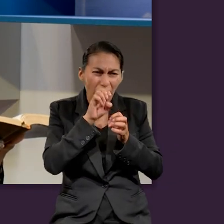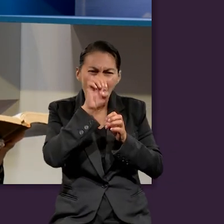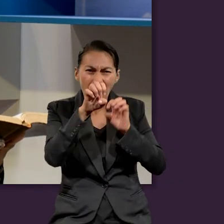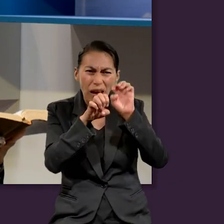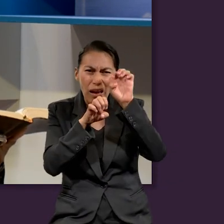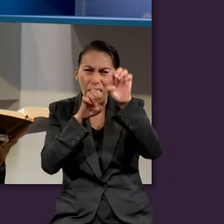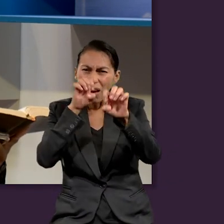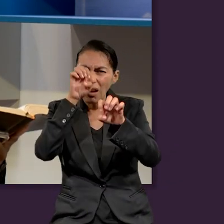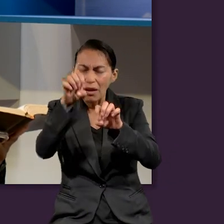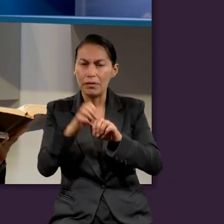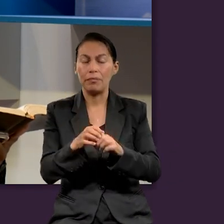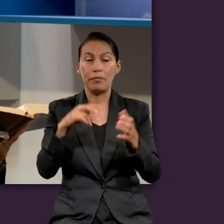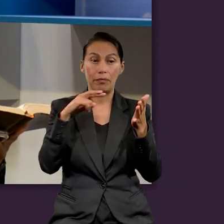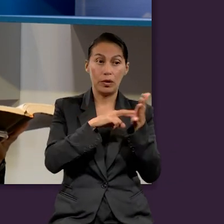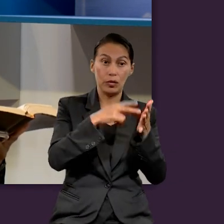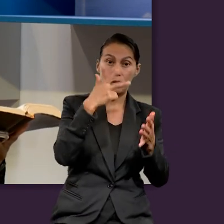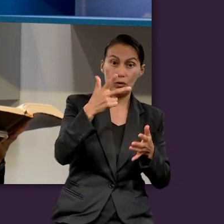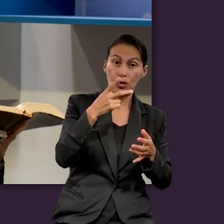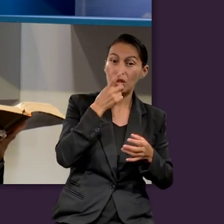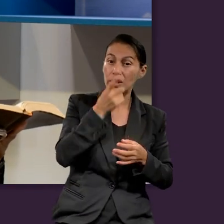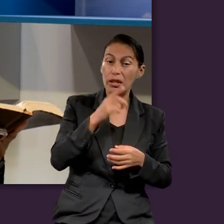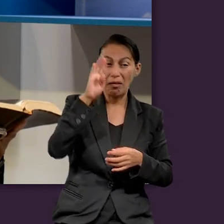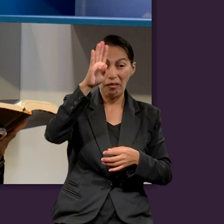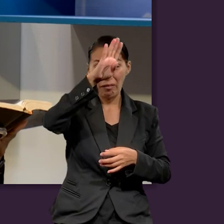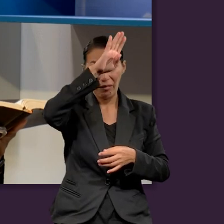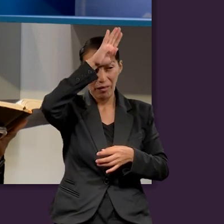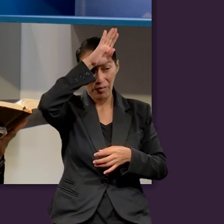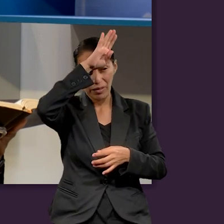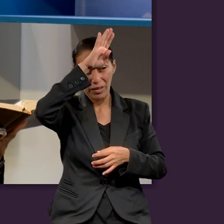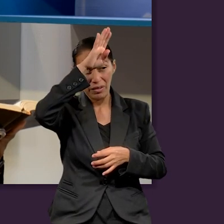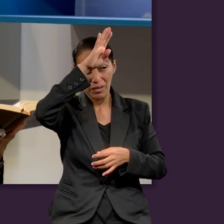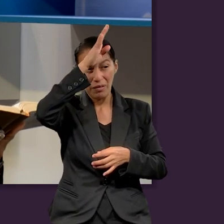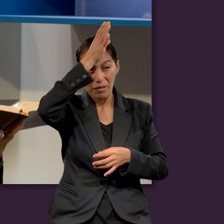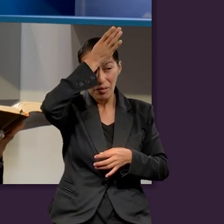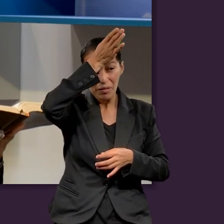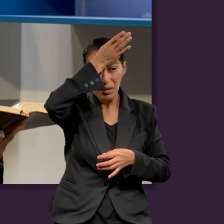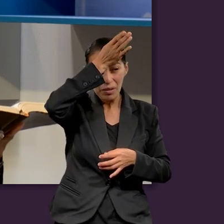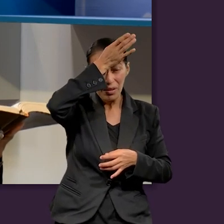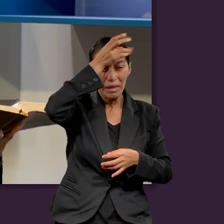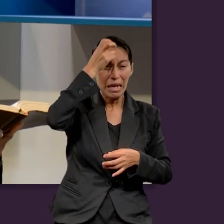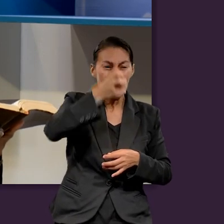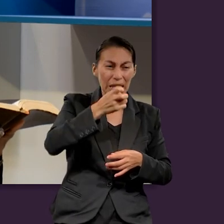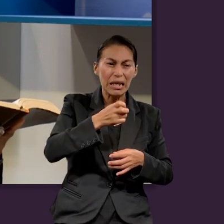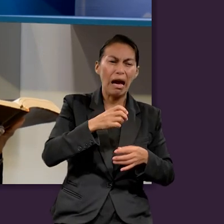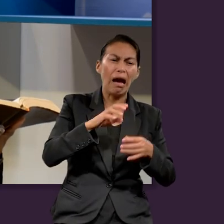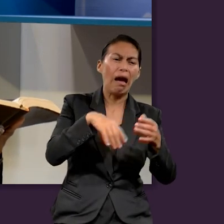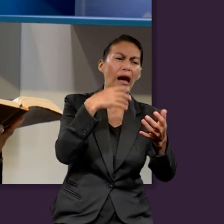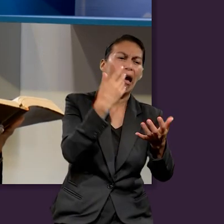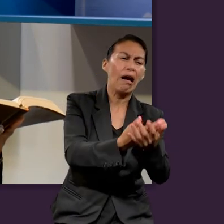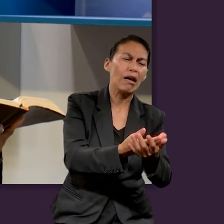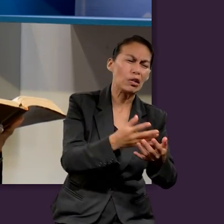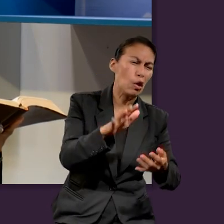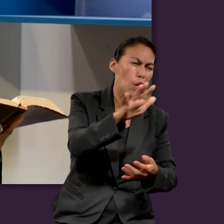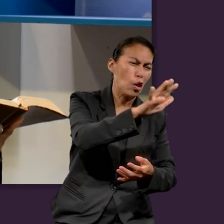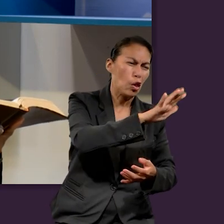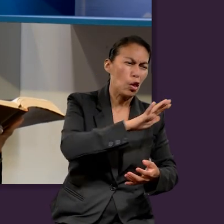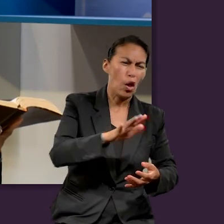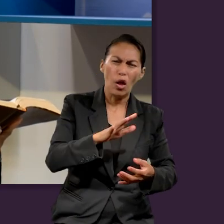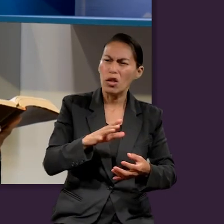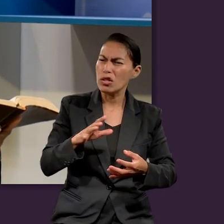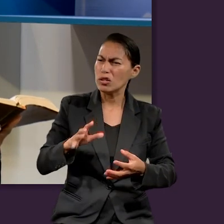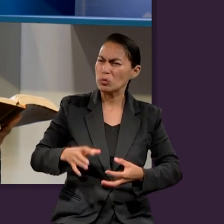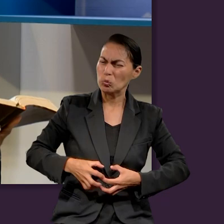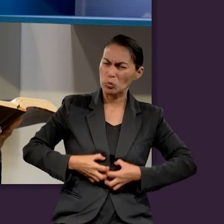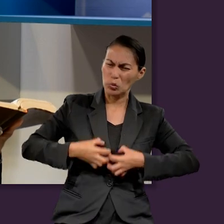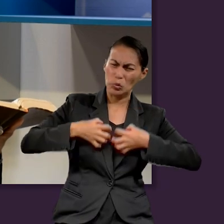y el verso 8 nos dice ha caído ha caído Babilonia la gran ciudad porque ha hecho beber a todas las